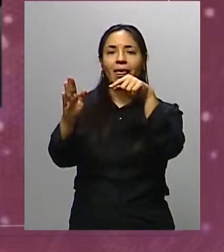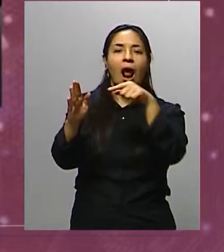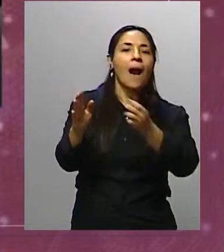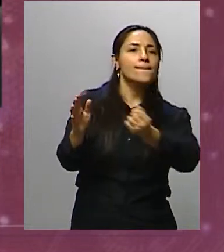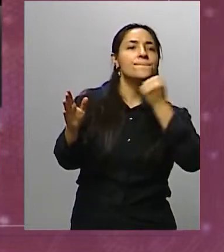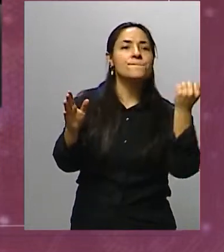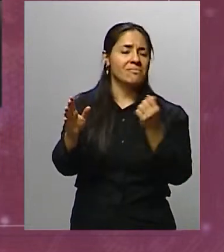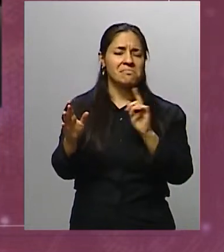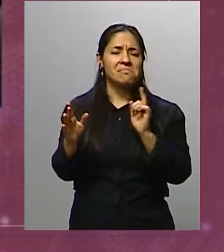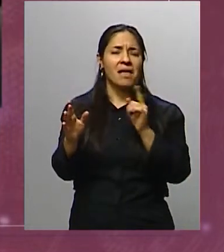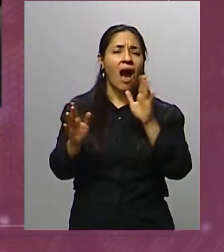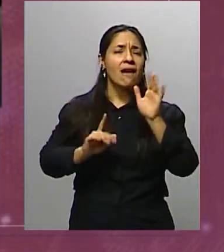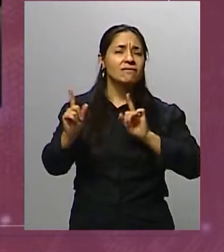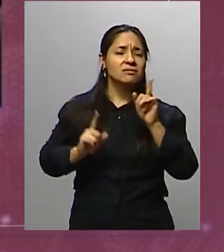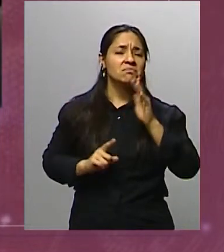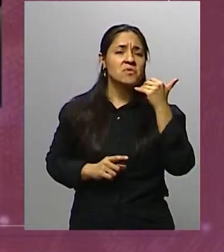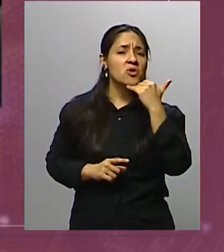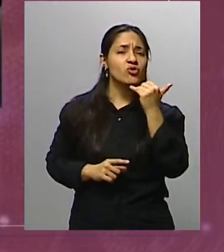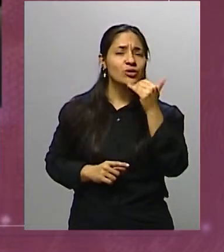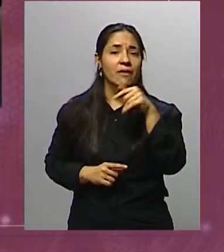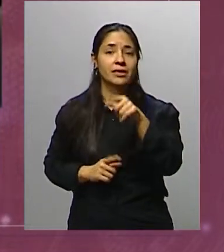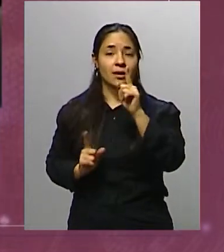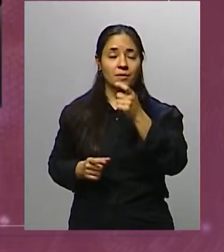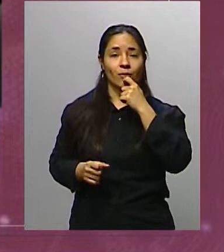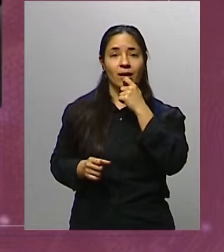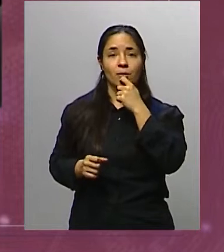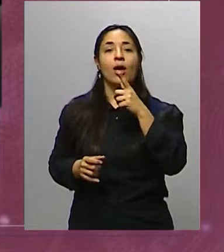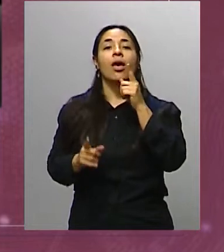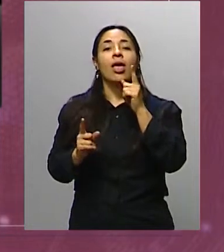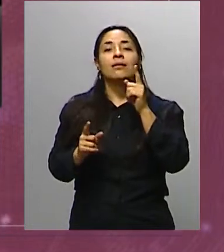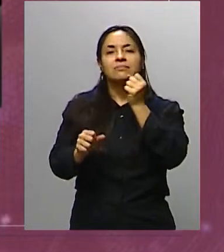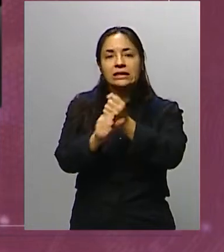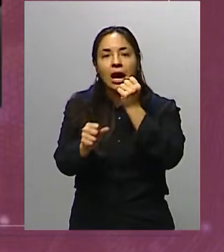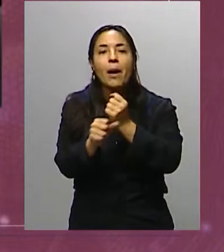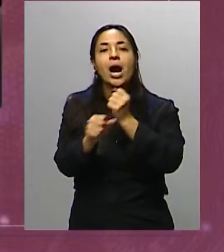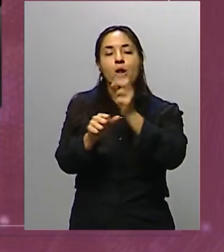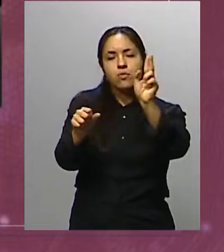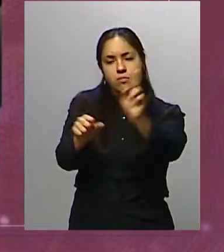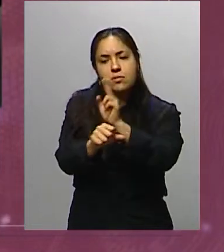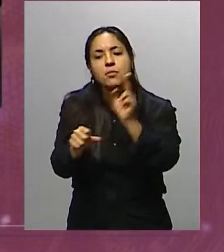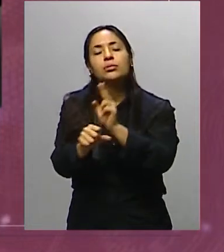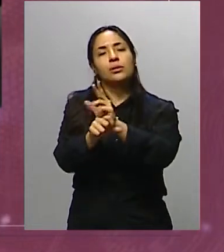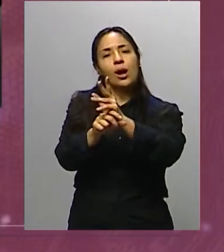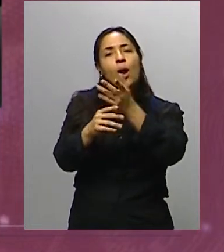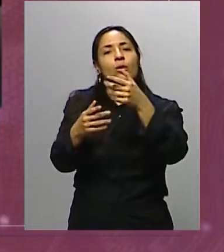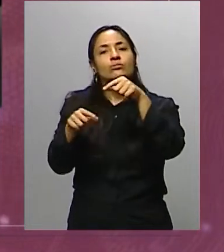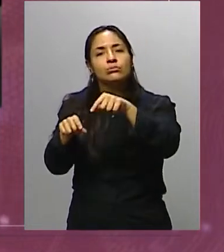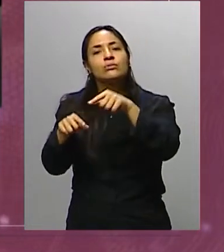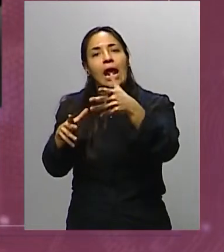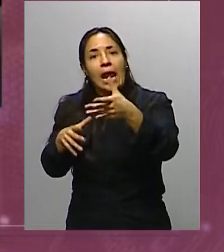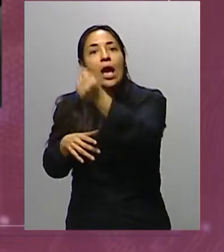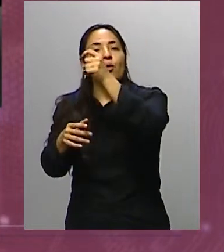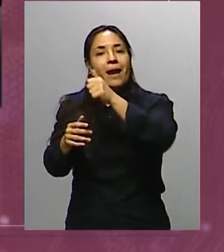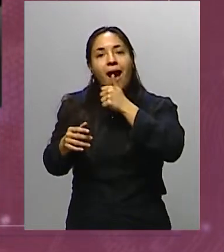no apoyamos por ahí la tarea que se lleva adelante para la conservación, la recuperación de esos lugares, y es por eso que me parece que es importante en